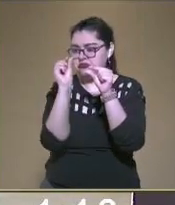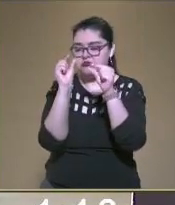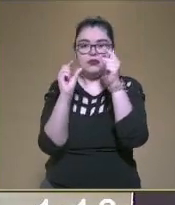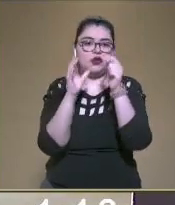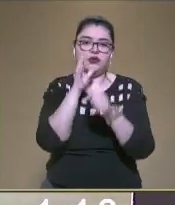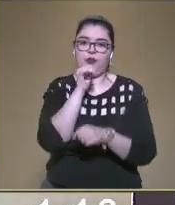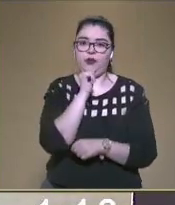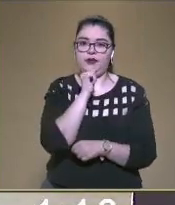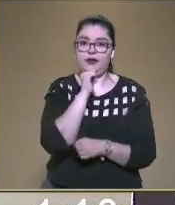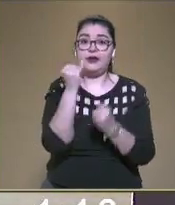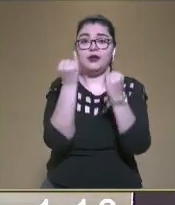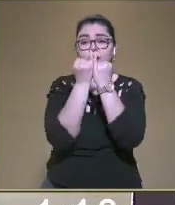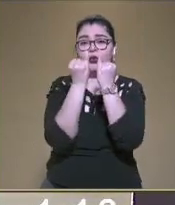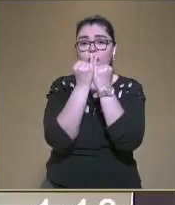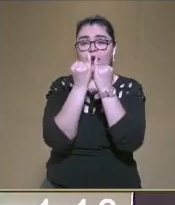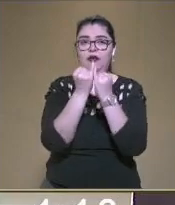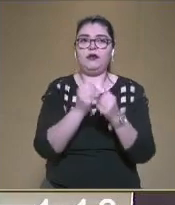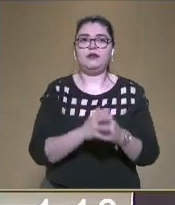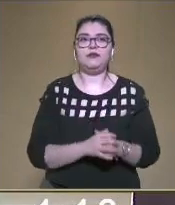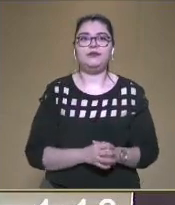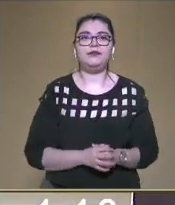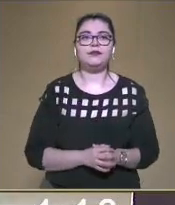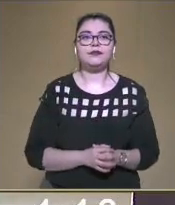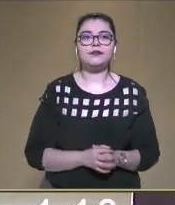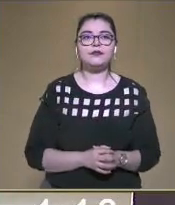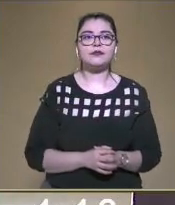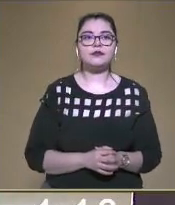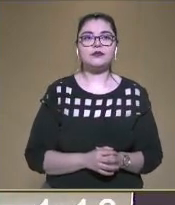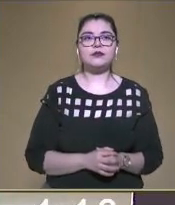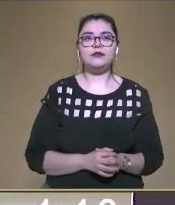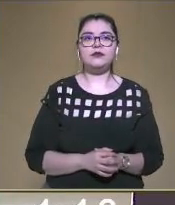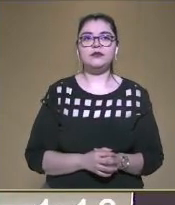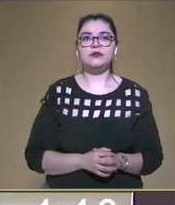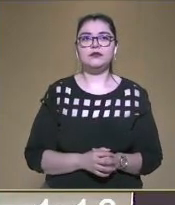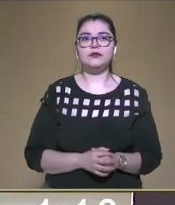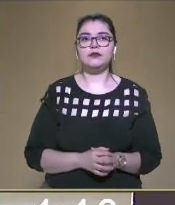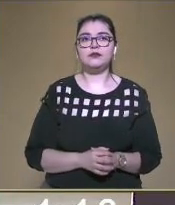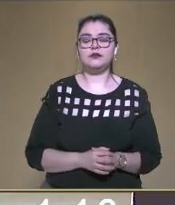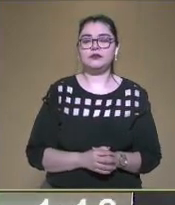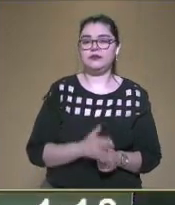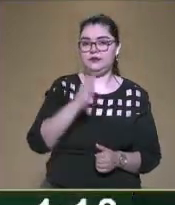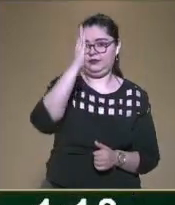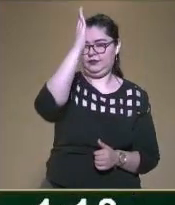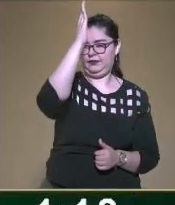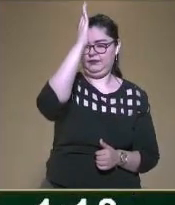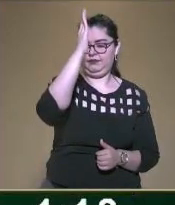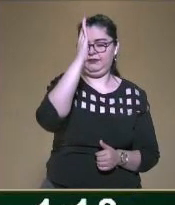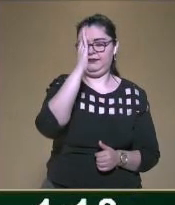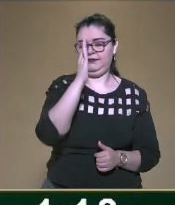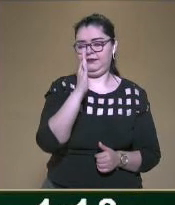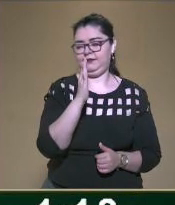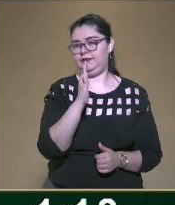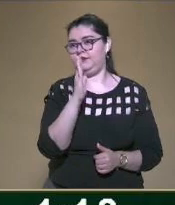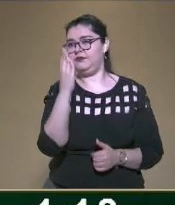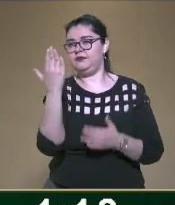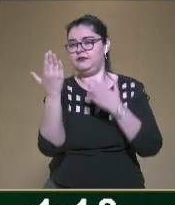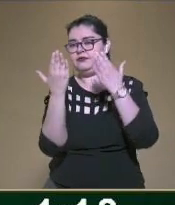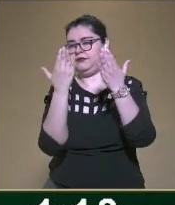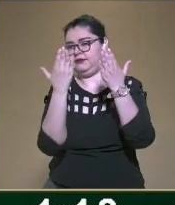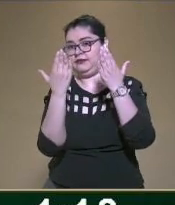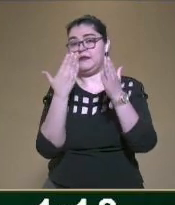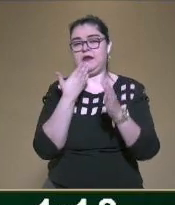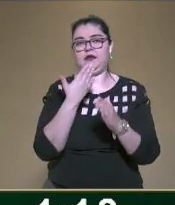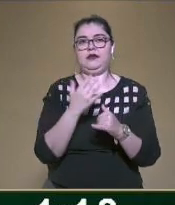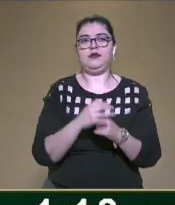al entero. Muy bien. Entonces, vamos a dividirlo, ¿ok? Primeramente, a la mitad. A la